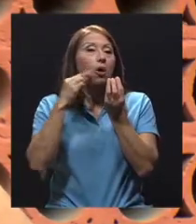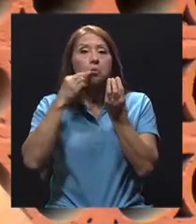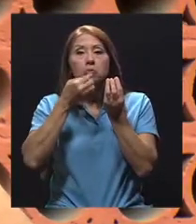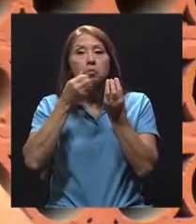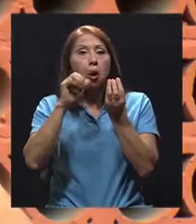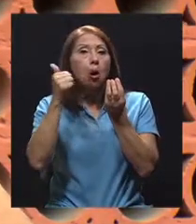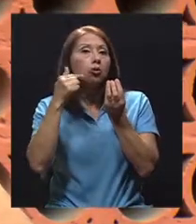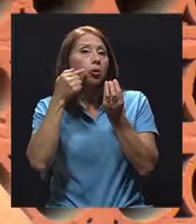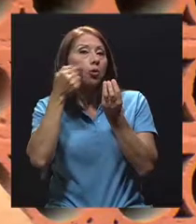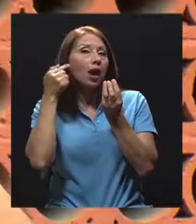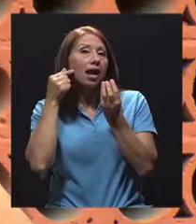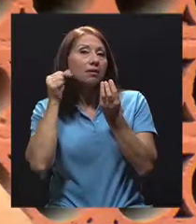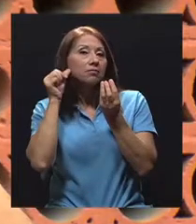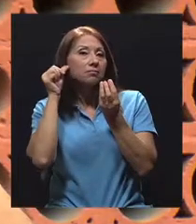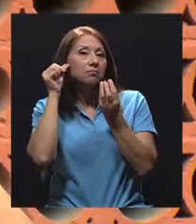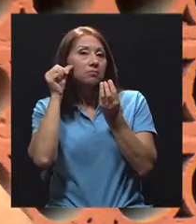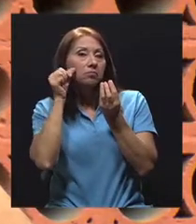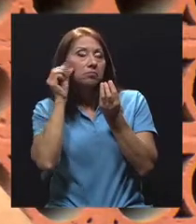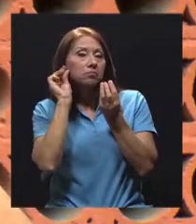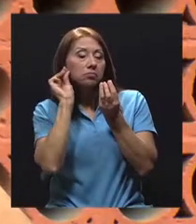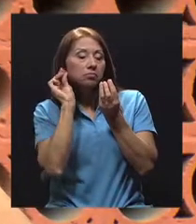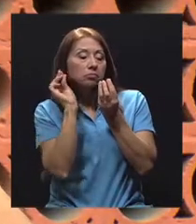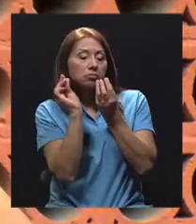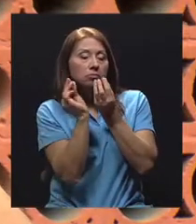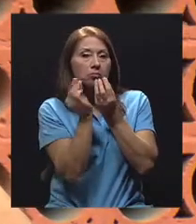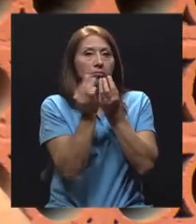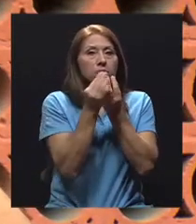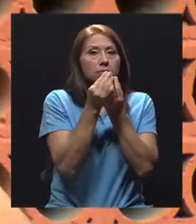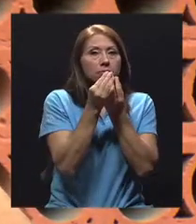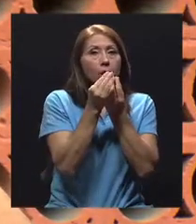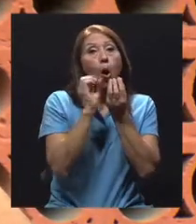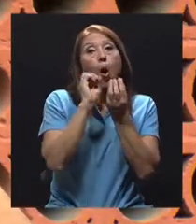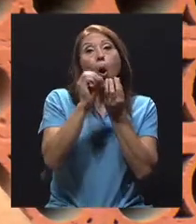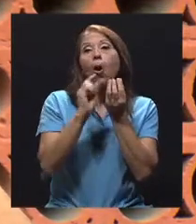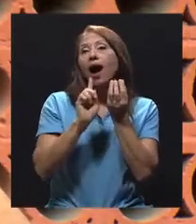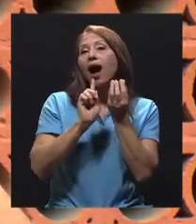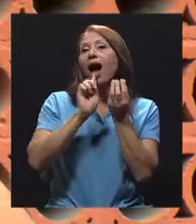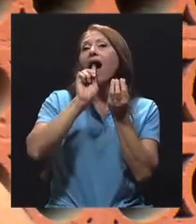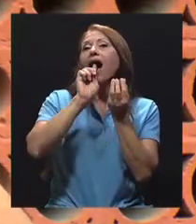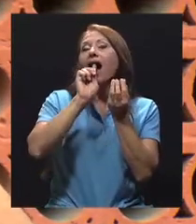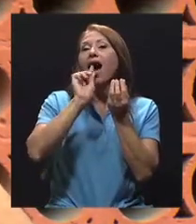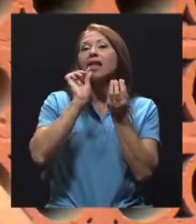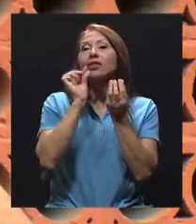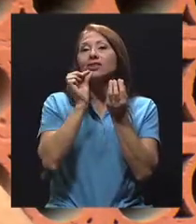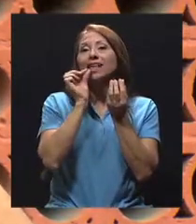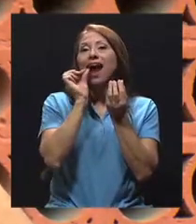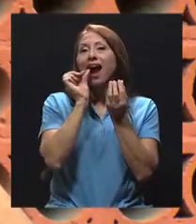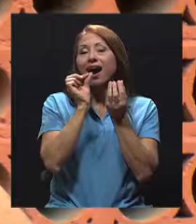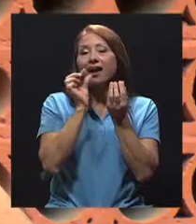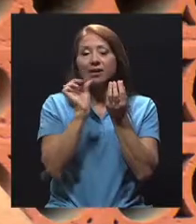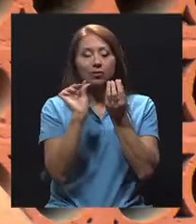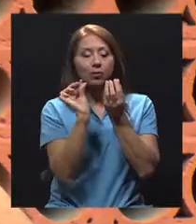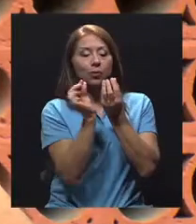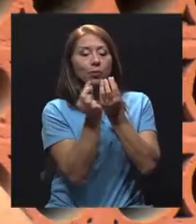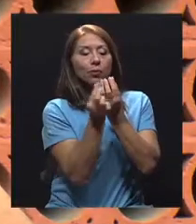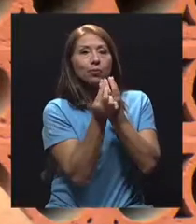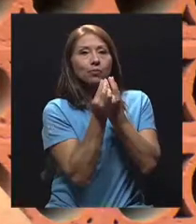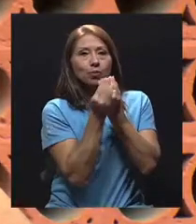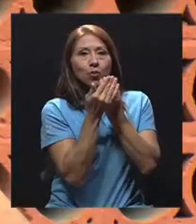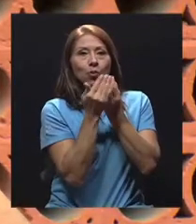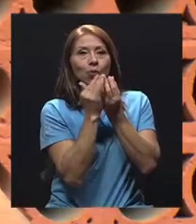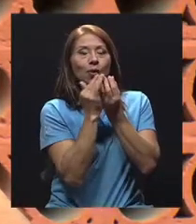cortar encía de una zona posterior o de atrás de la boca, del paladar principalmente, y adherirla con puntos de sutura a